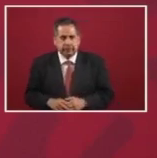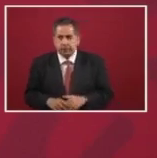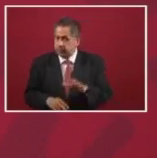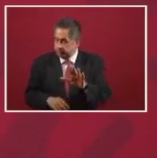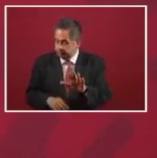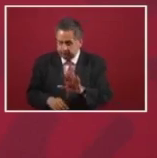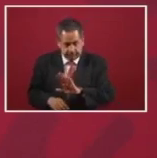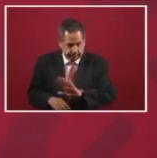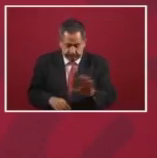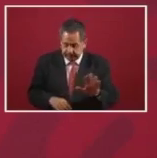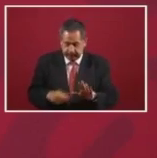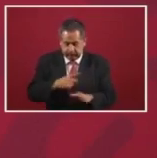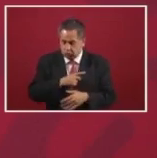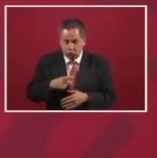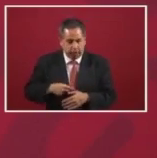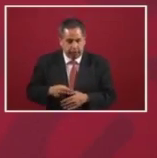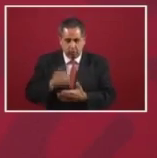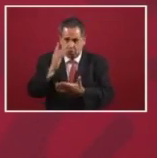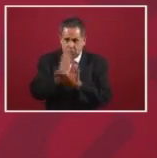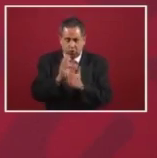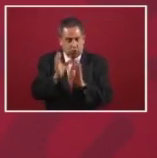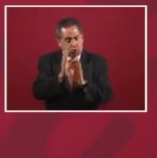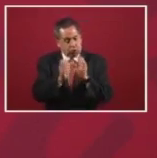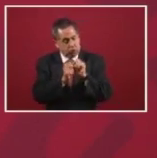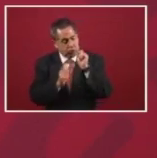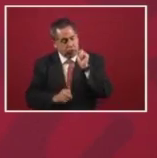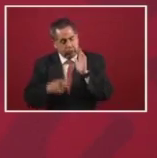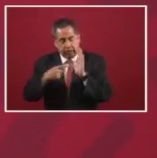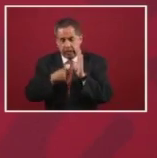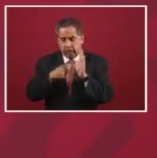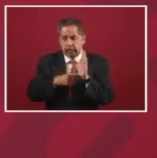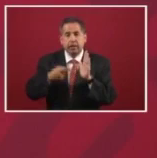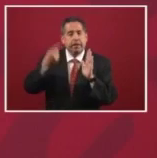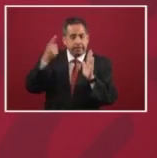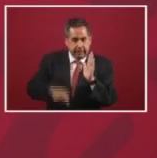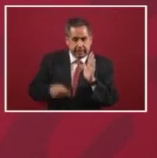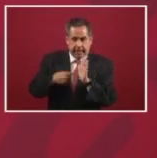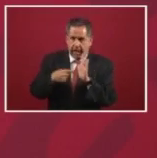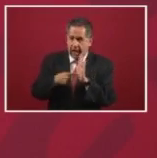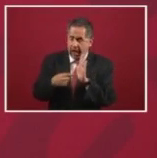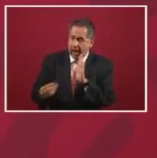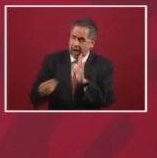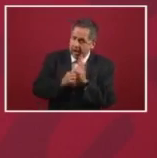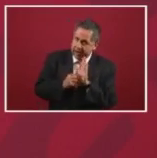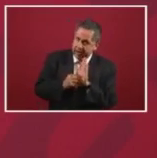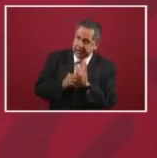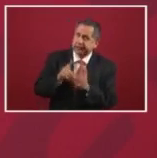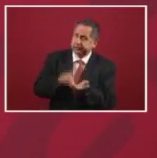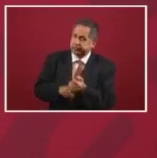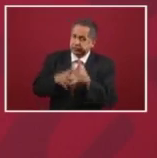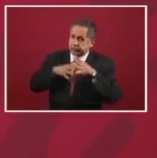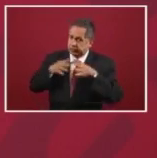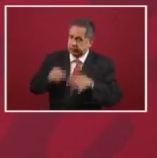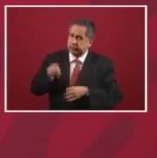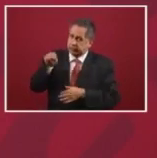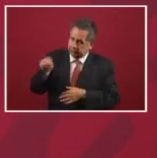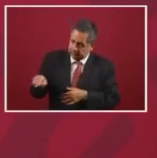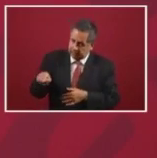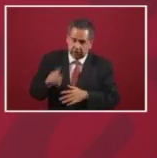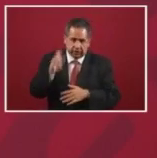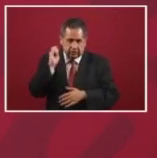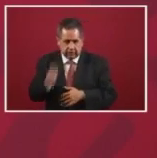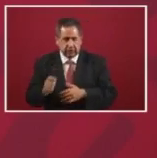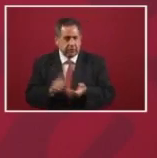existir más que los poderes legal y legítimamente constituidos. Es